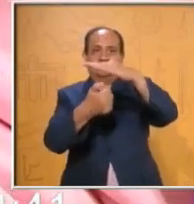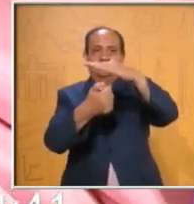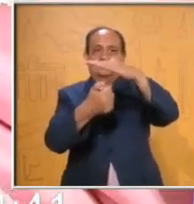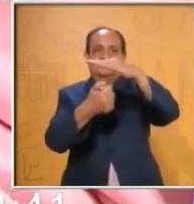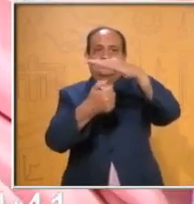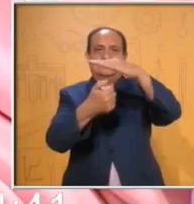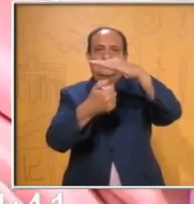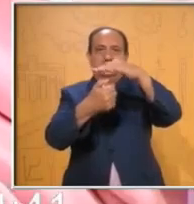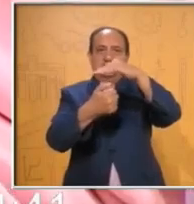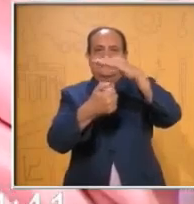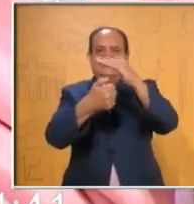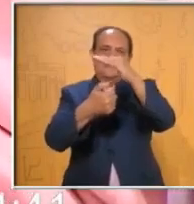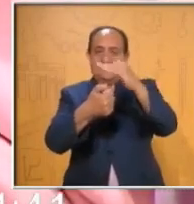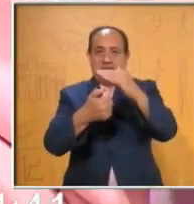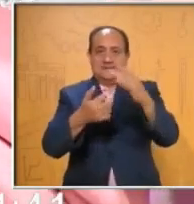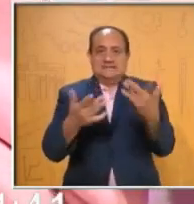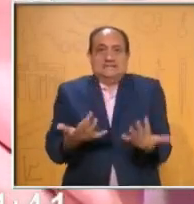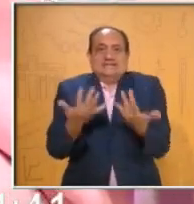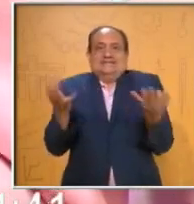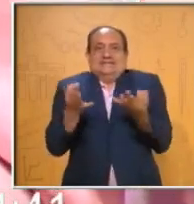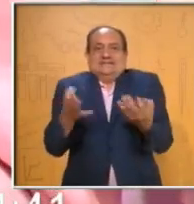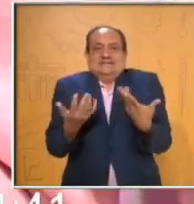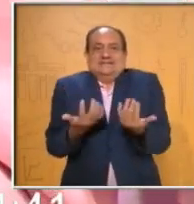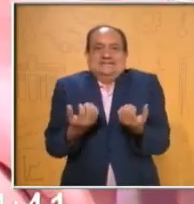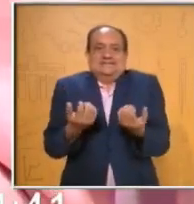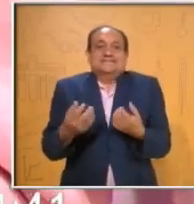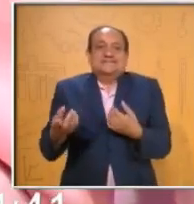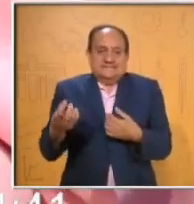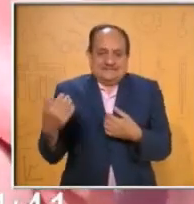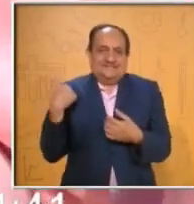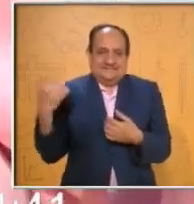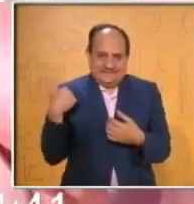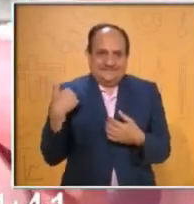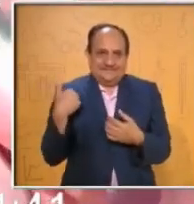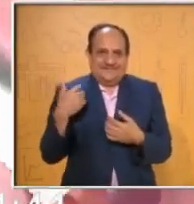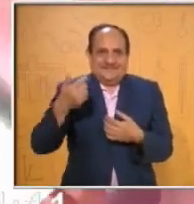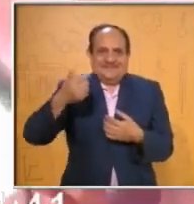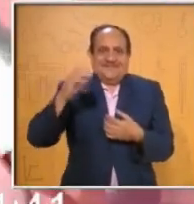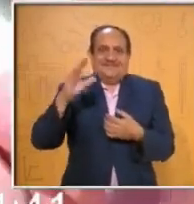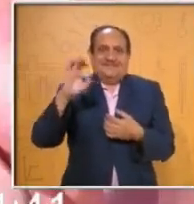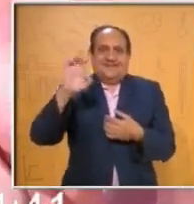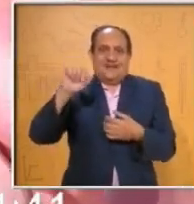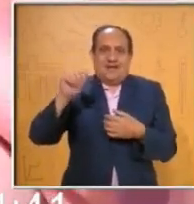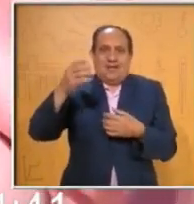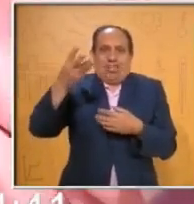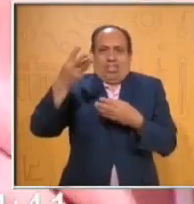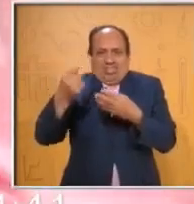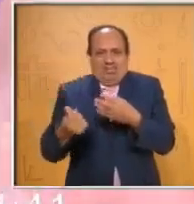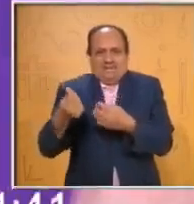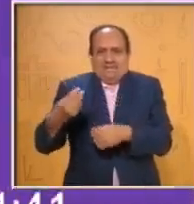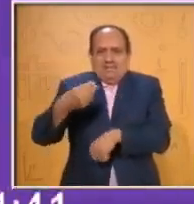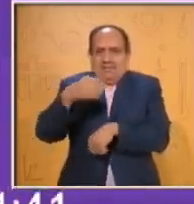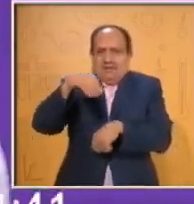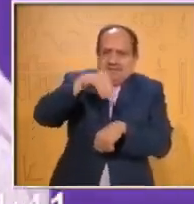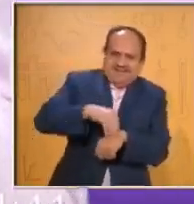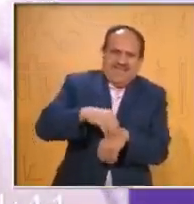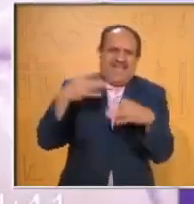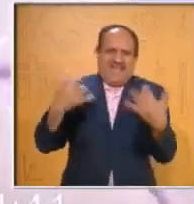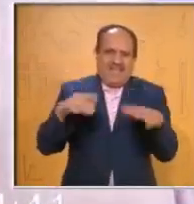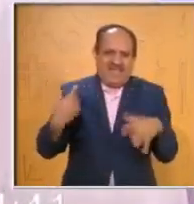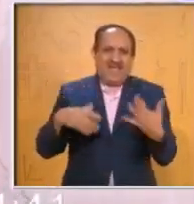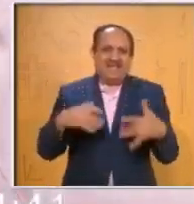Se quema, dígame, profe, ¿por qué? Pues me está cayendo la cera de la vela, pero ni modo, me aguanto. Pero mira, esto es